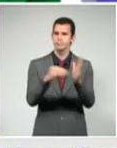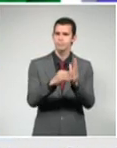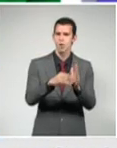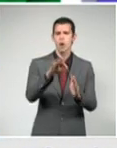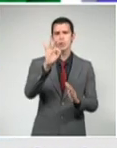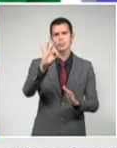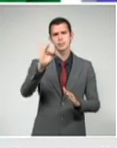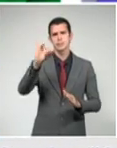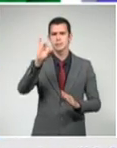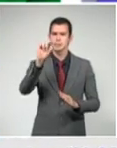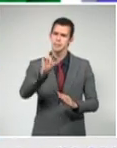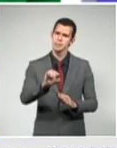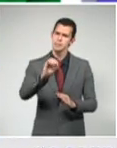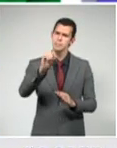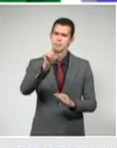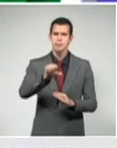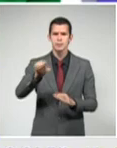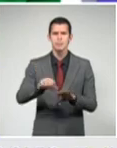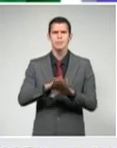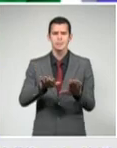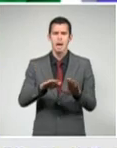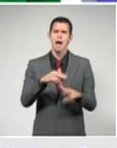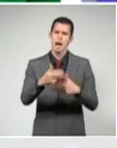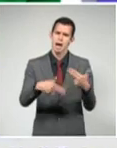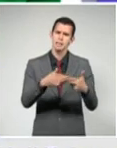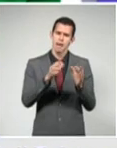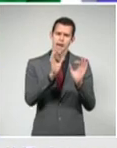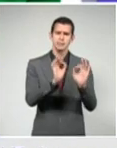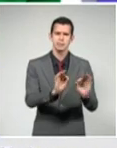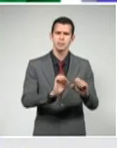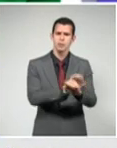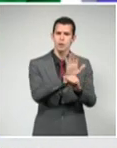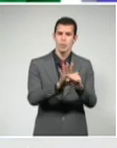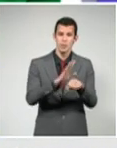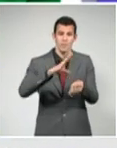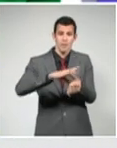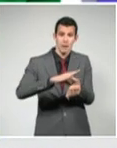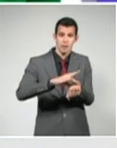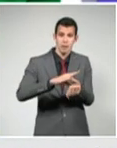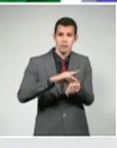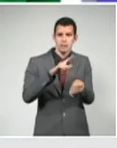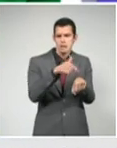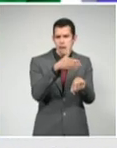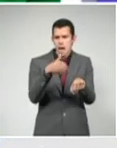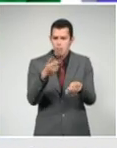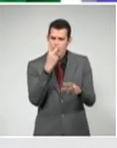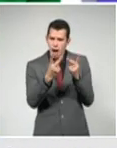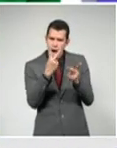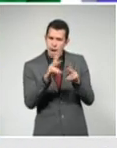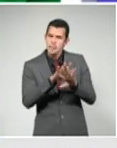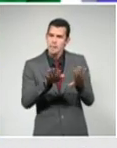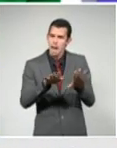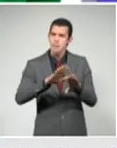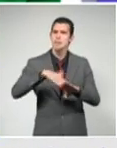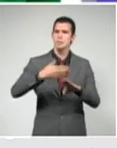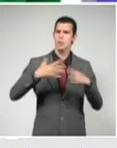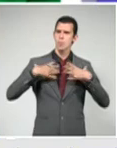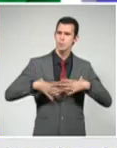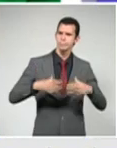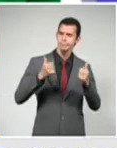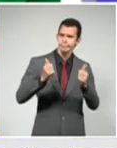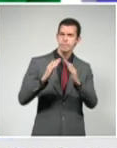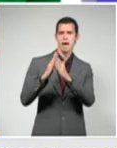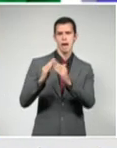62.860 personas, estamos hablando del 94,2% de todas las personas que en